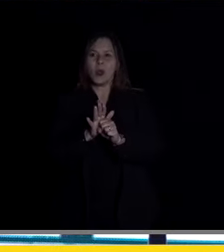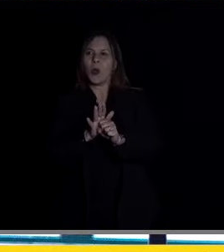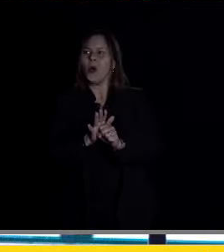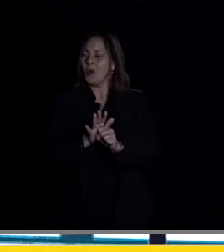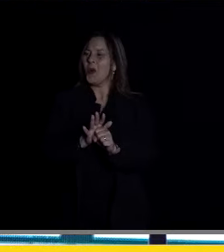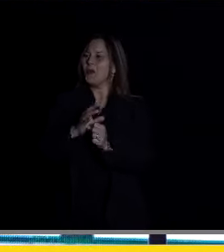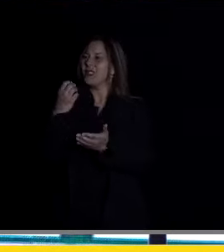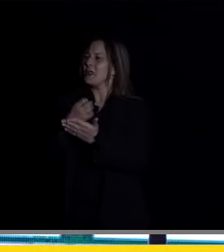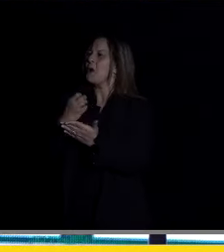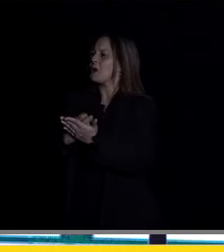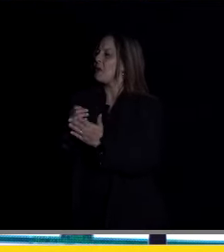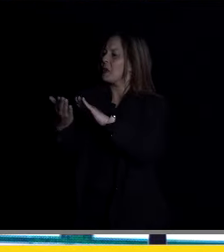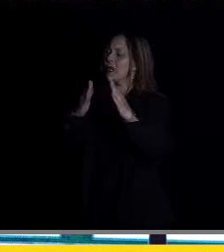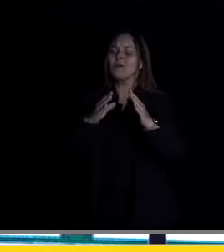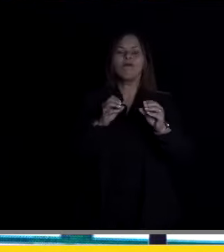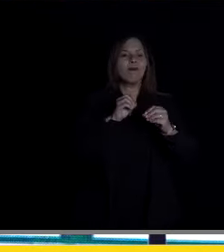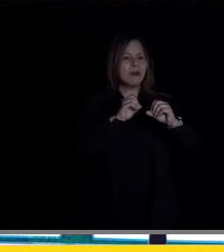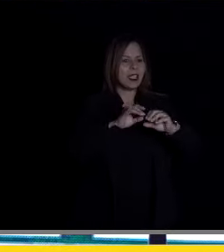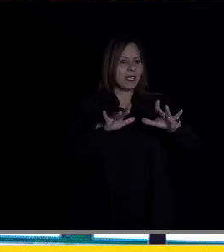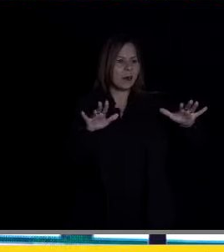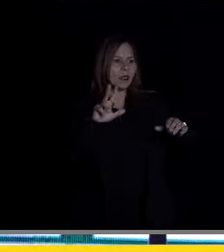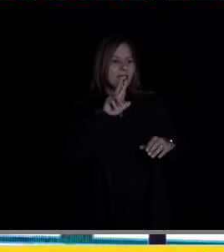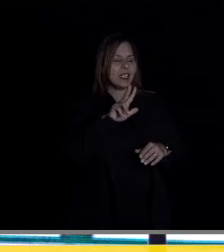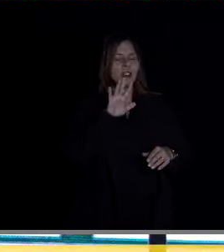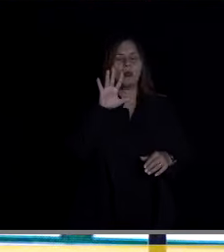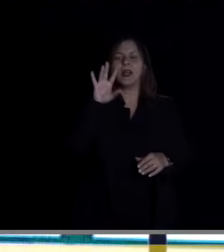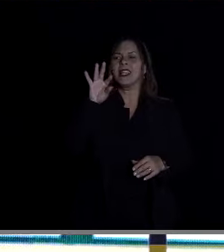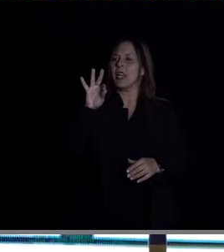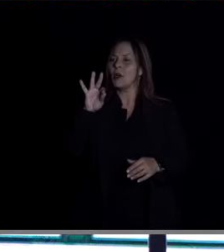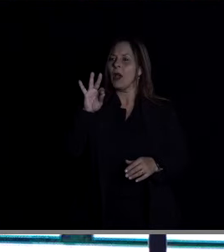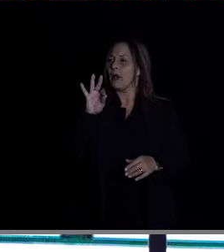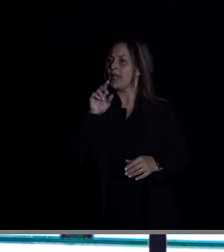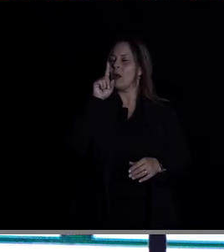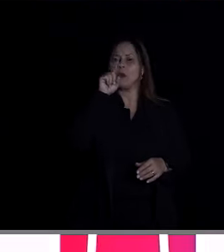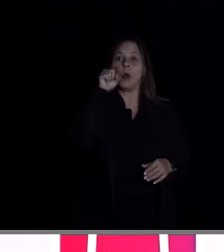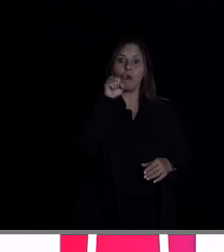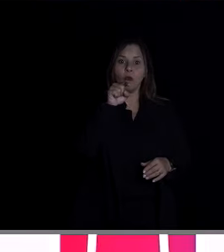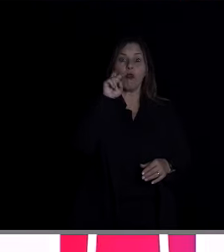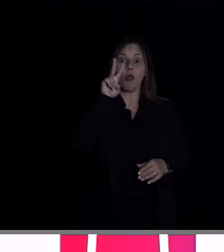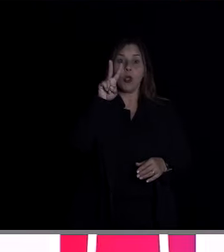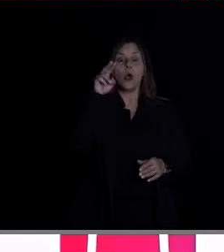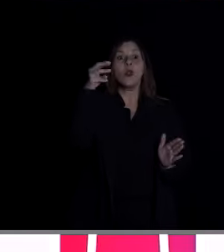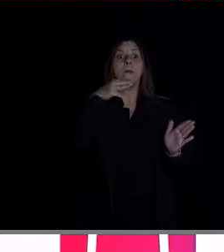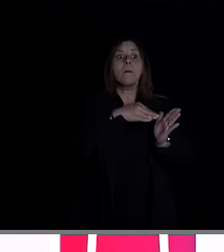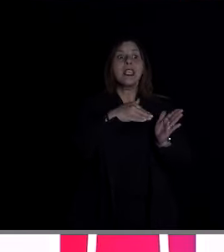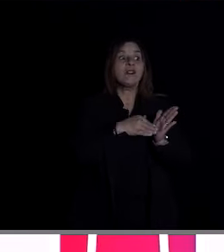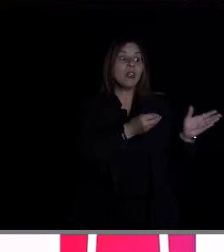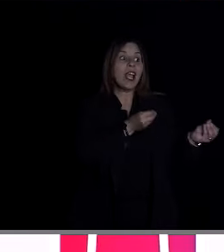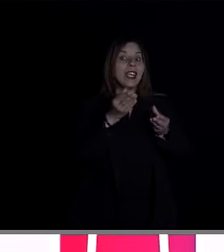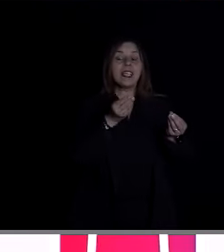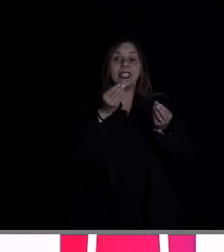en la ciudad, distribuimos 349 donativos con una inversión total de 1.2 millones y otorgamos a